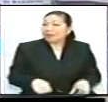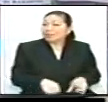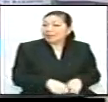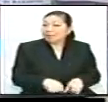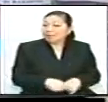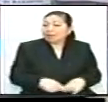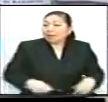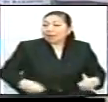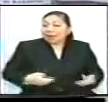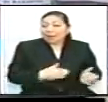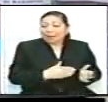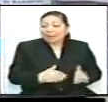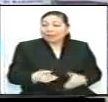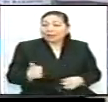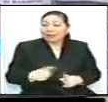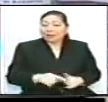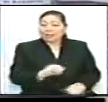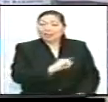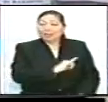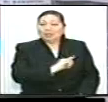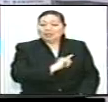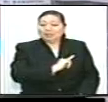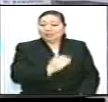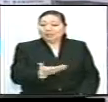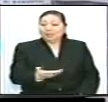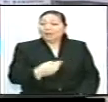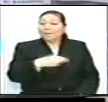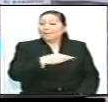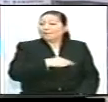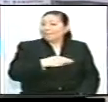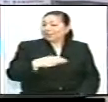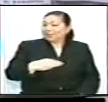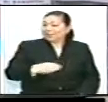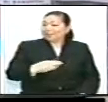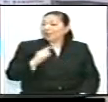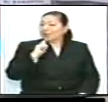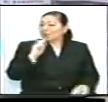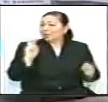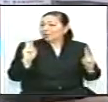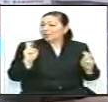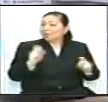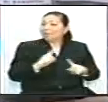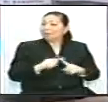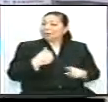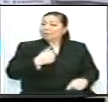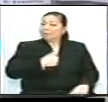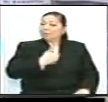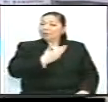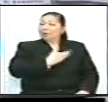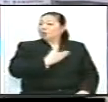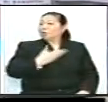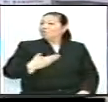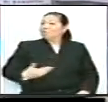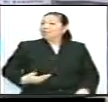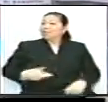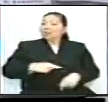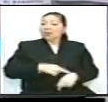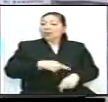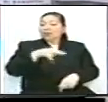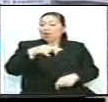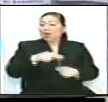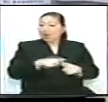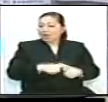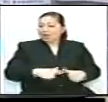va la plata, aparte de las instituciones, ¿eh? Hablamos de los ministerios, es un tema, pero también los propios gobiernos regionales y en los